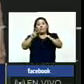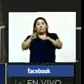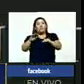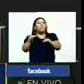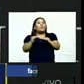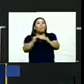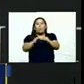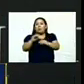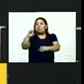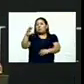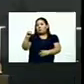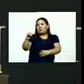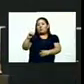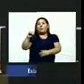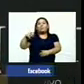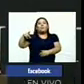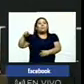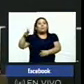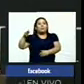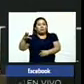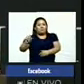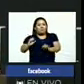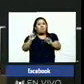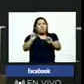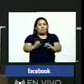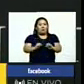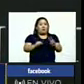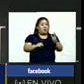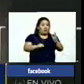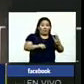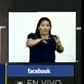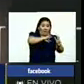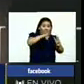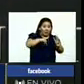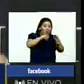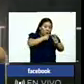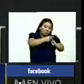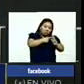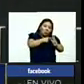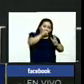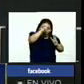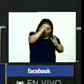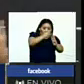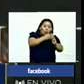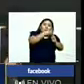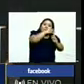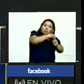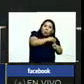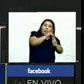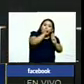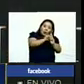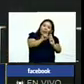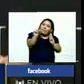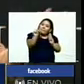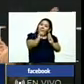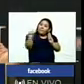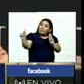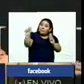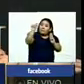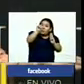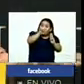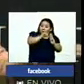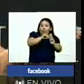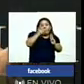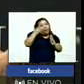prima, van a poder venir entre tres personas de la casa, de la familia, van a poder mancomunados hacer el préstamo, o sea que si